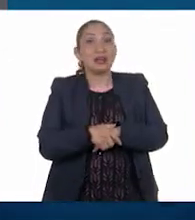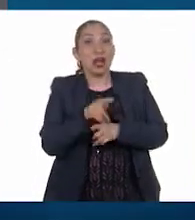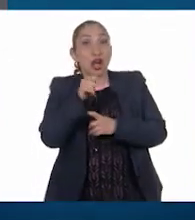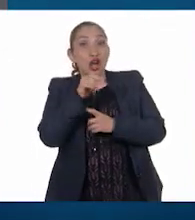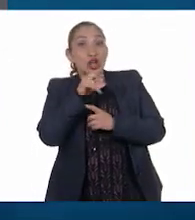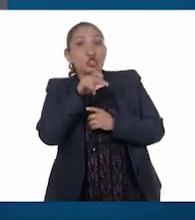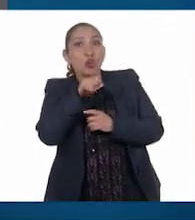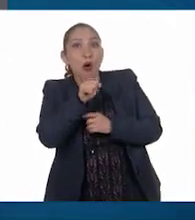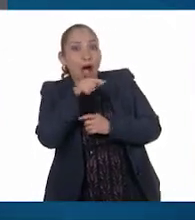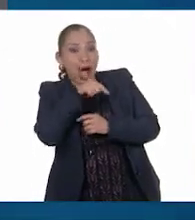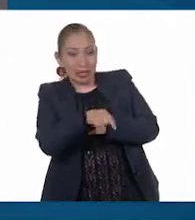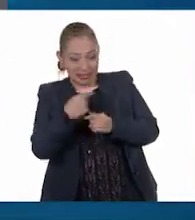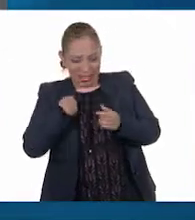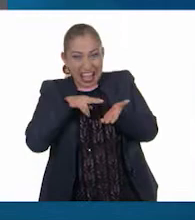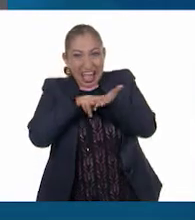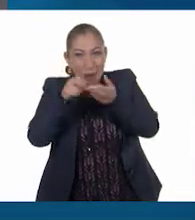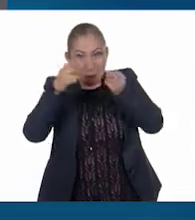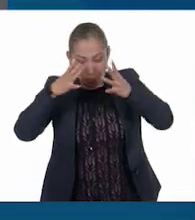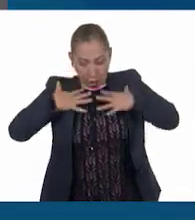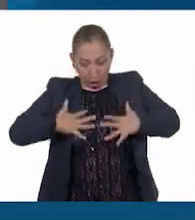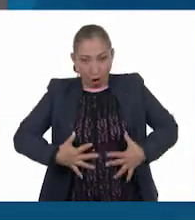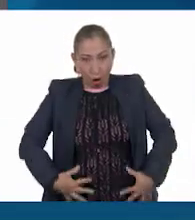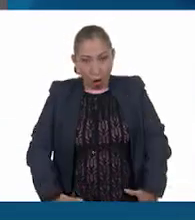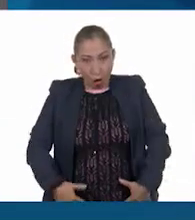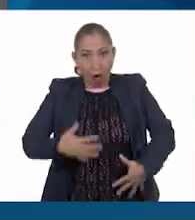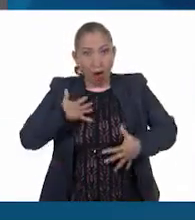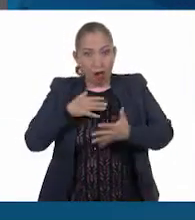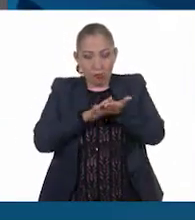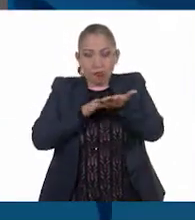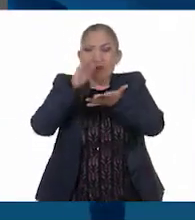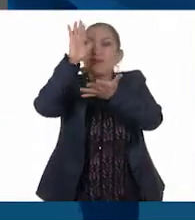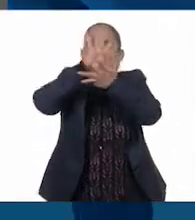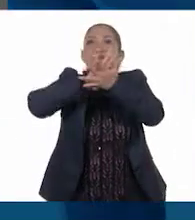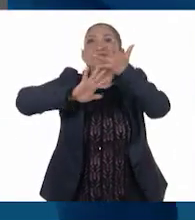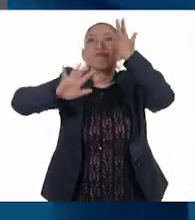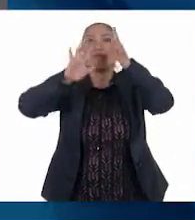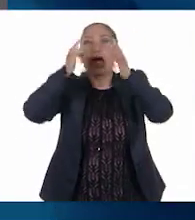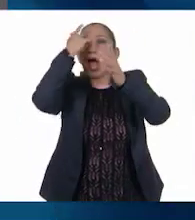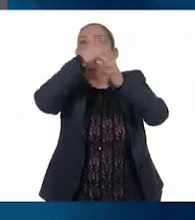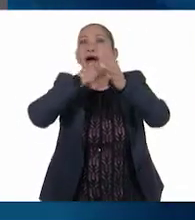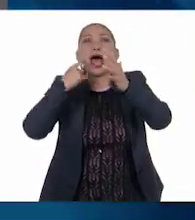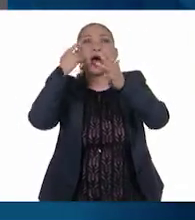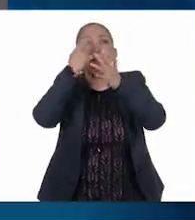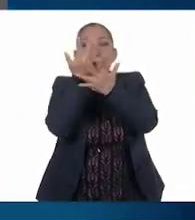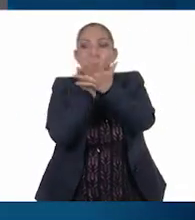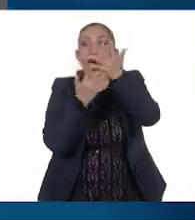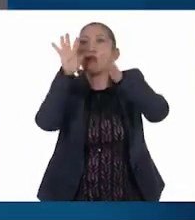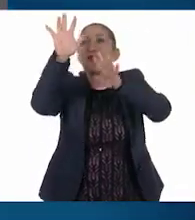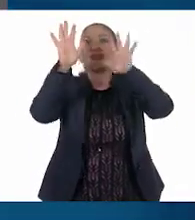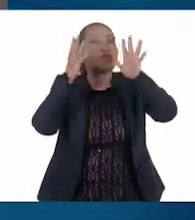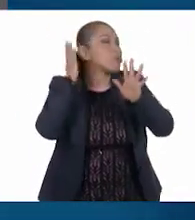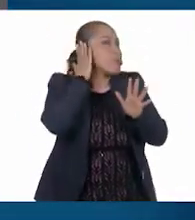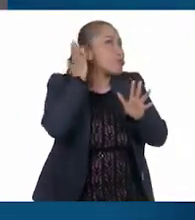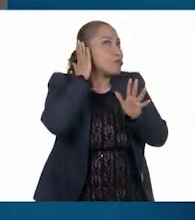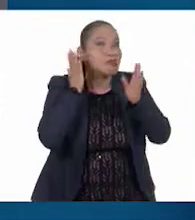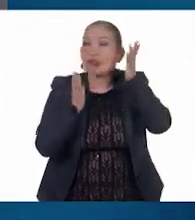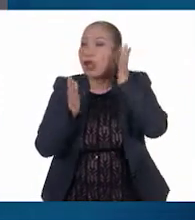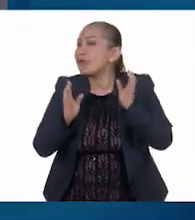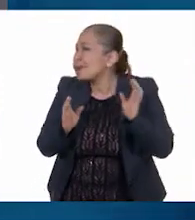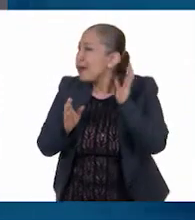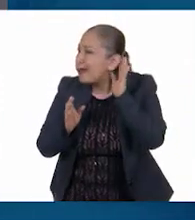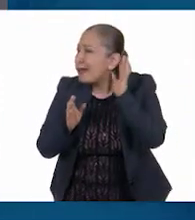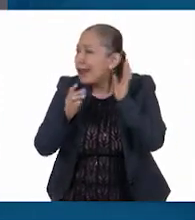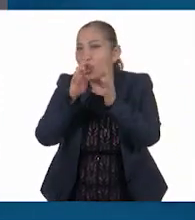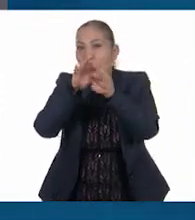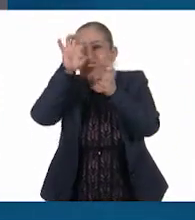Trucas, entonces, con el tizne que tenía en el cuerpo, pintó. Pintó su cara, sus manos, sus orejas, sus pies, sus